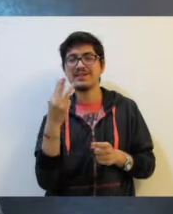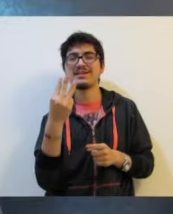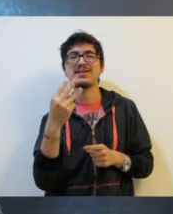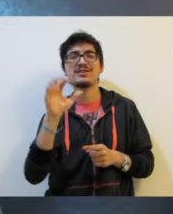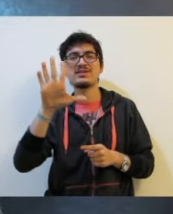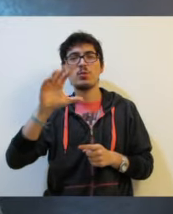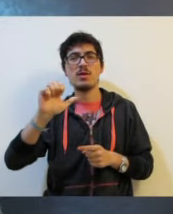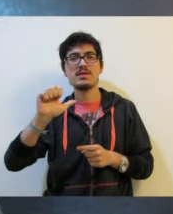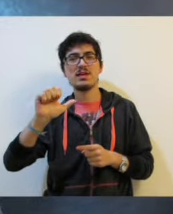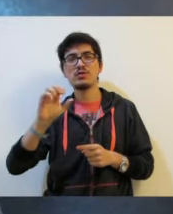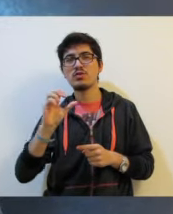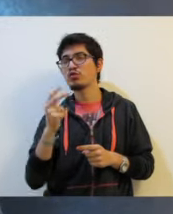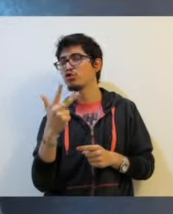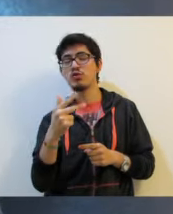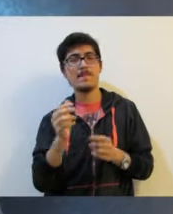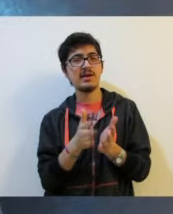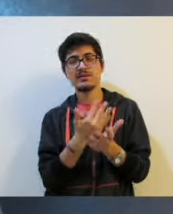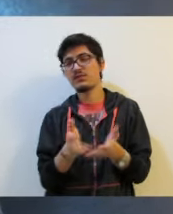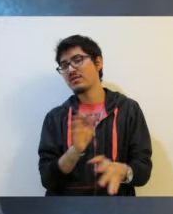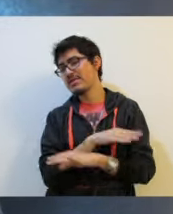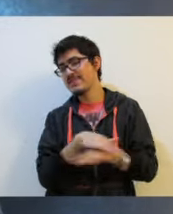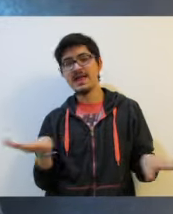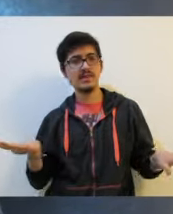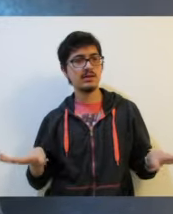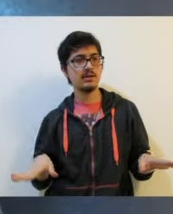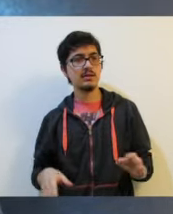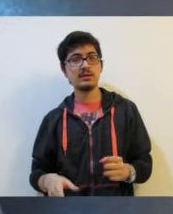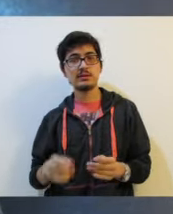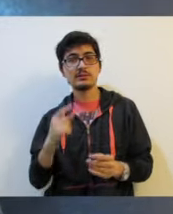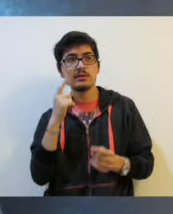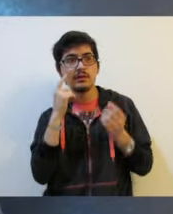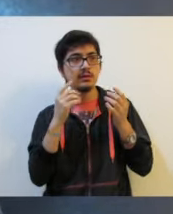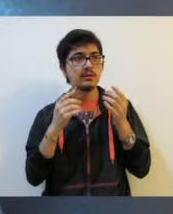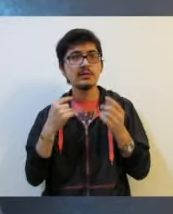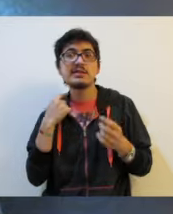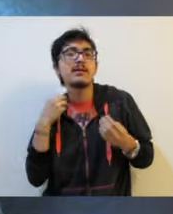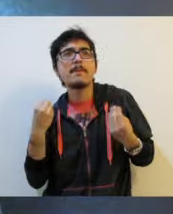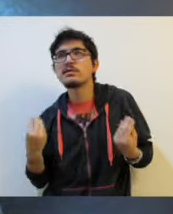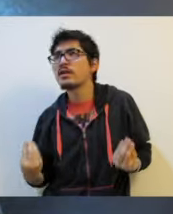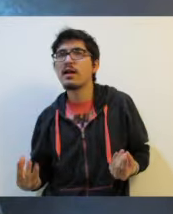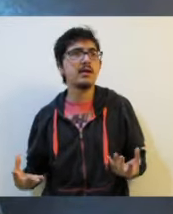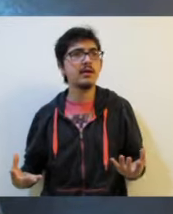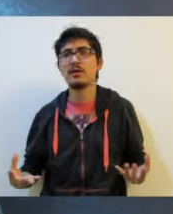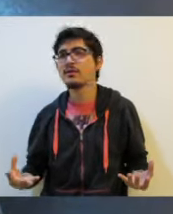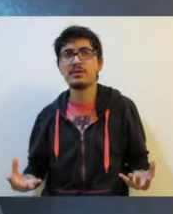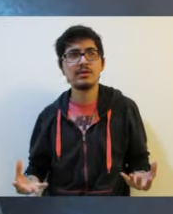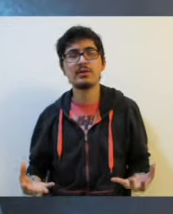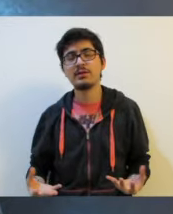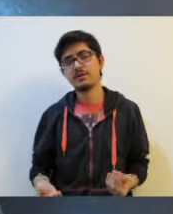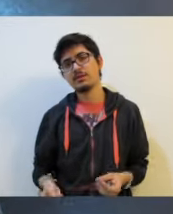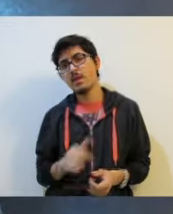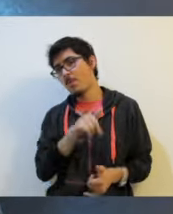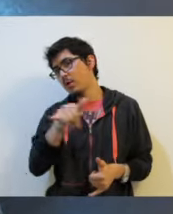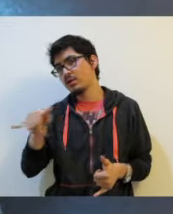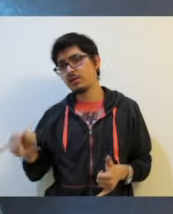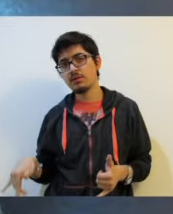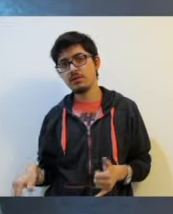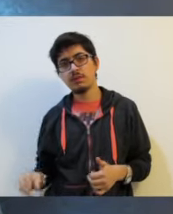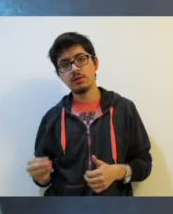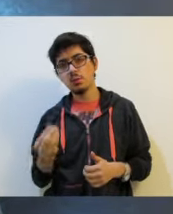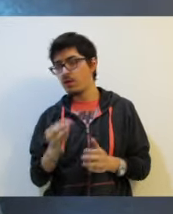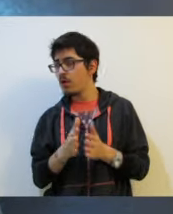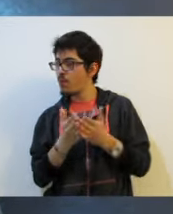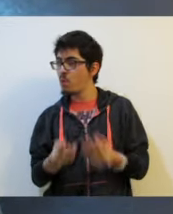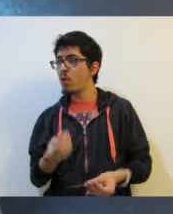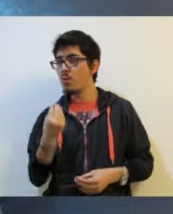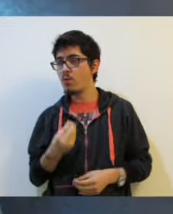ocurrir después. Así que es un libro totalmente recomendado para todos los amantes de Juego de Tronos, de la canción Hielo y Fuego, de la serie también. Y si tú no has leído nada